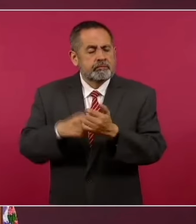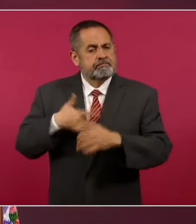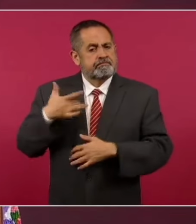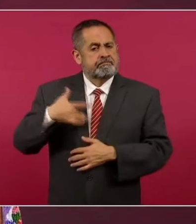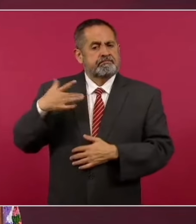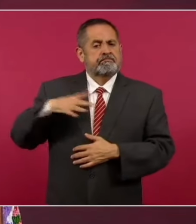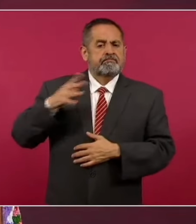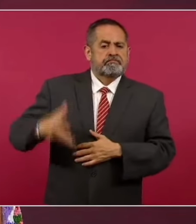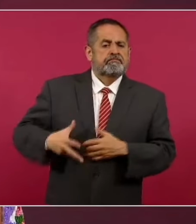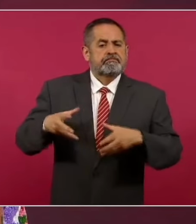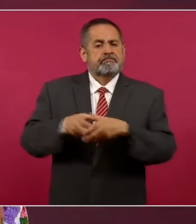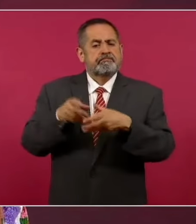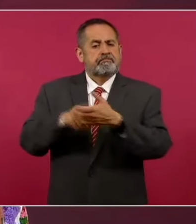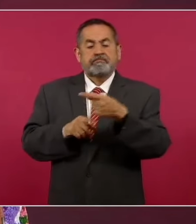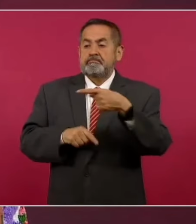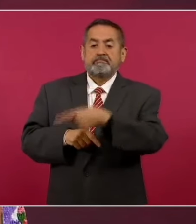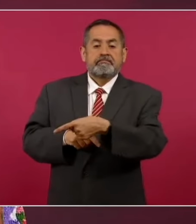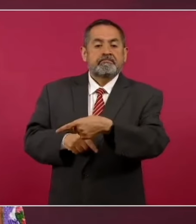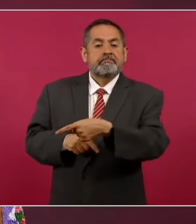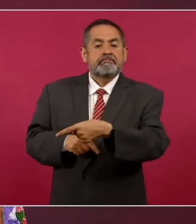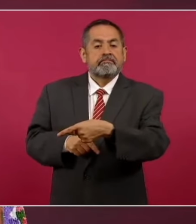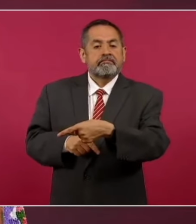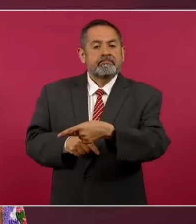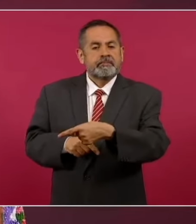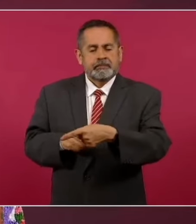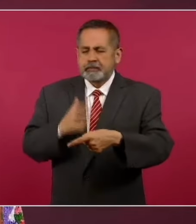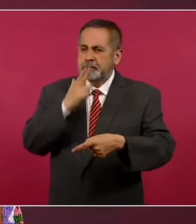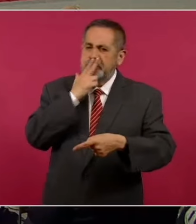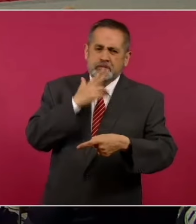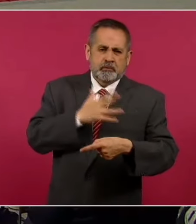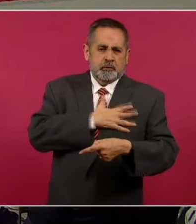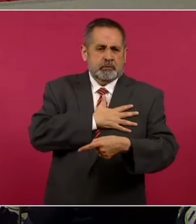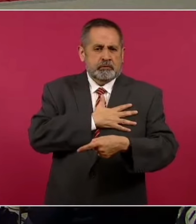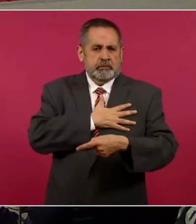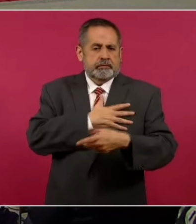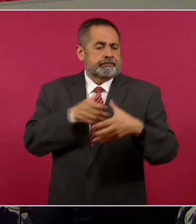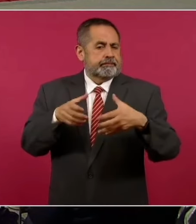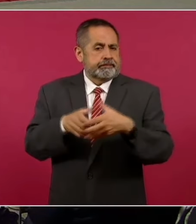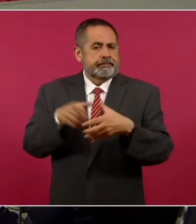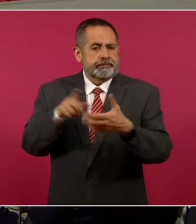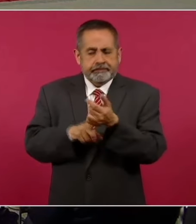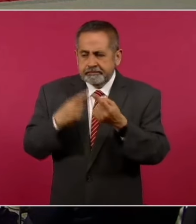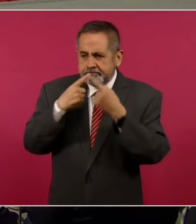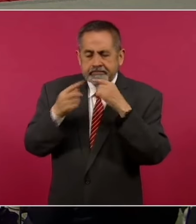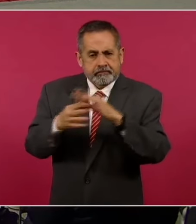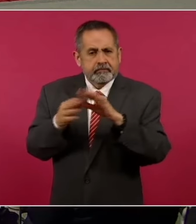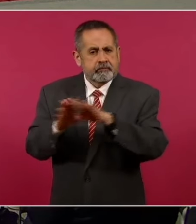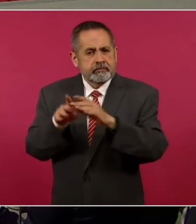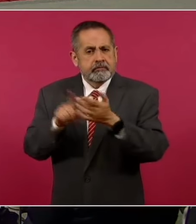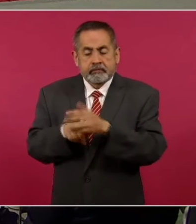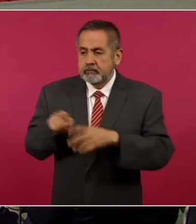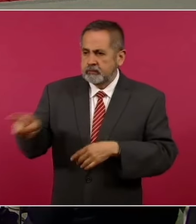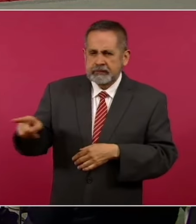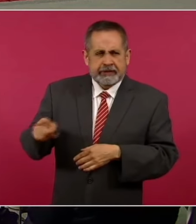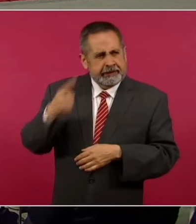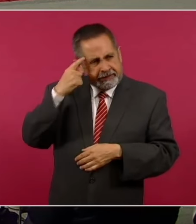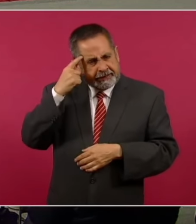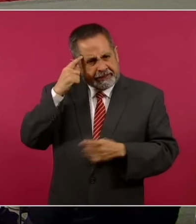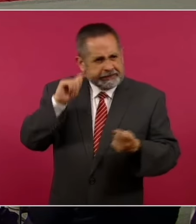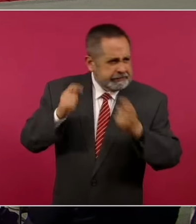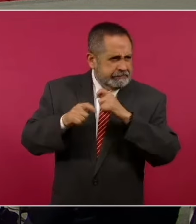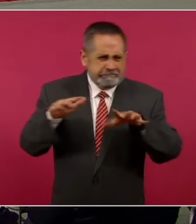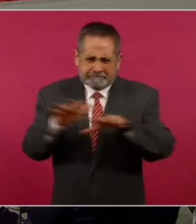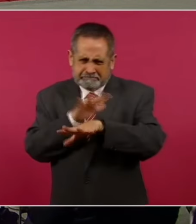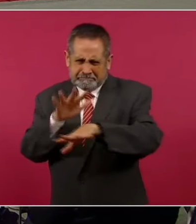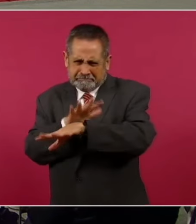orgullosa de que esta pasión de un hombre haya podido transformar el horizonte, mover